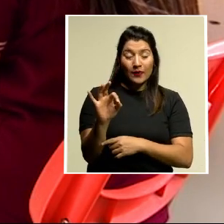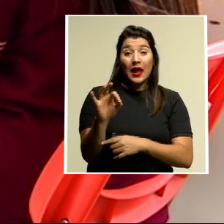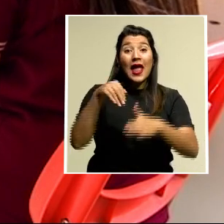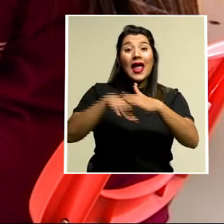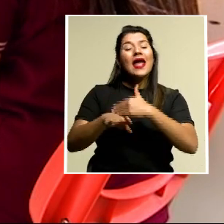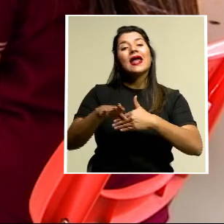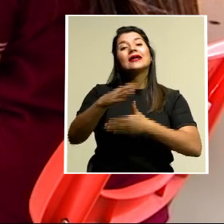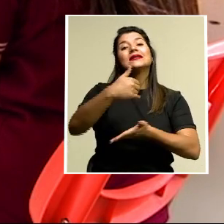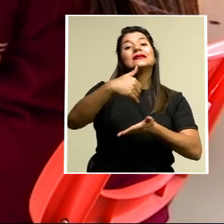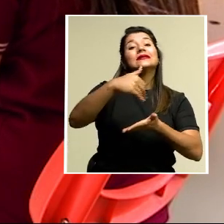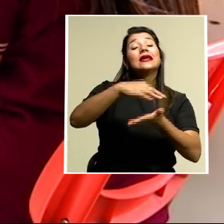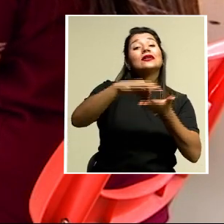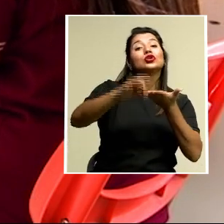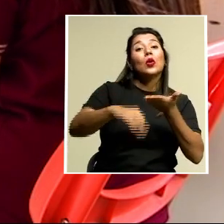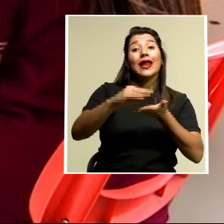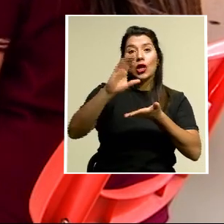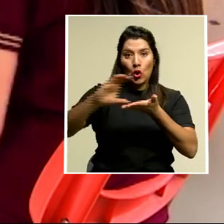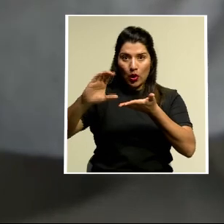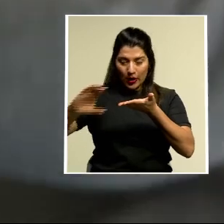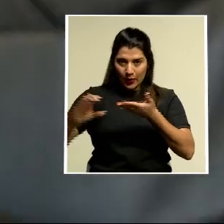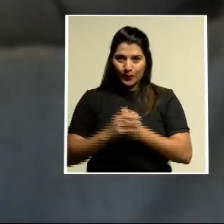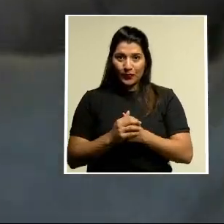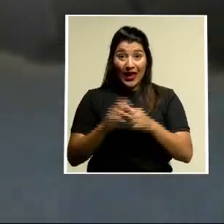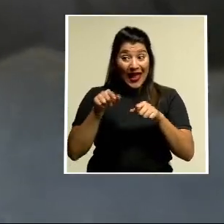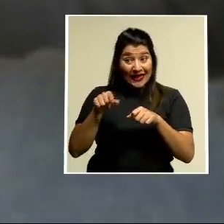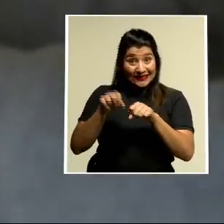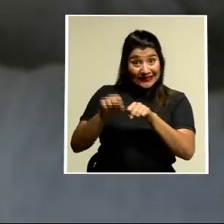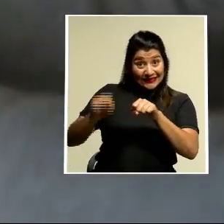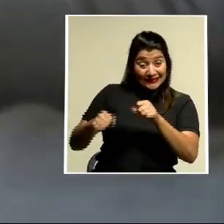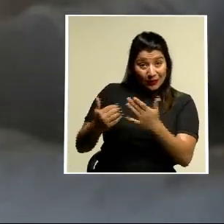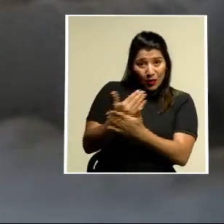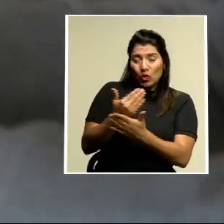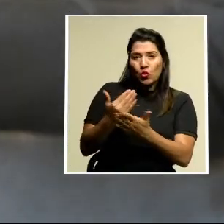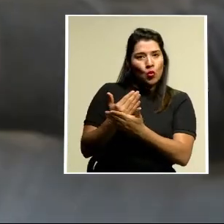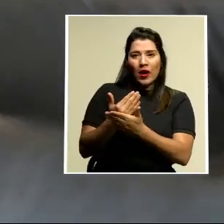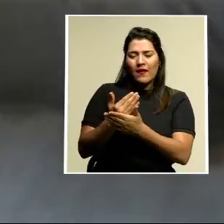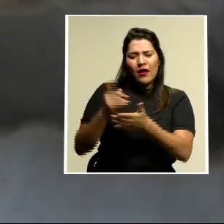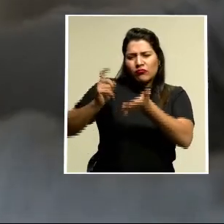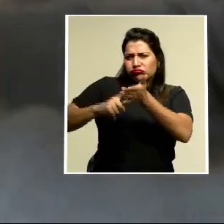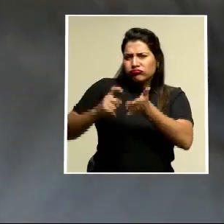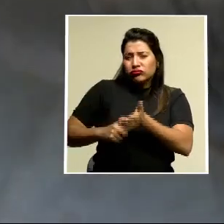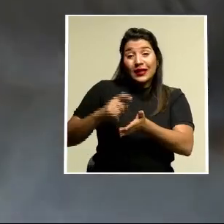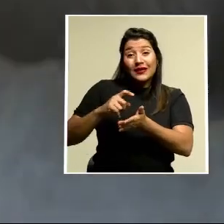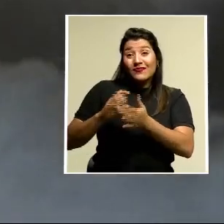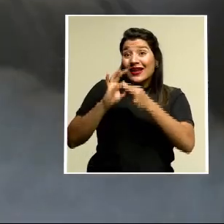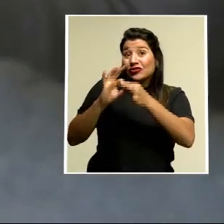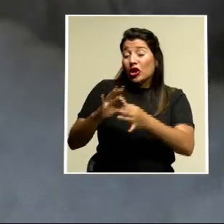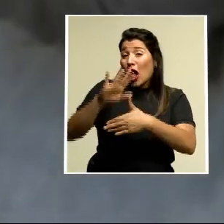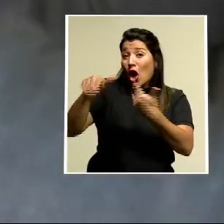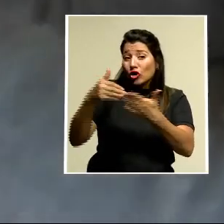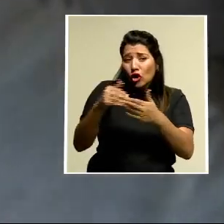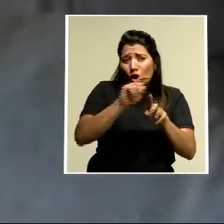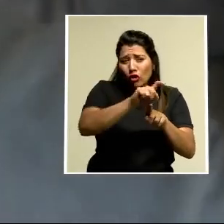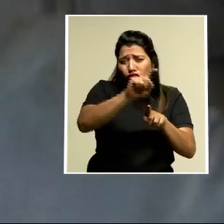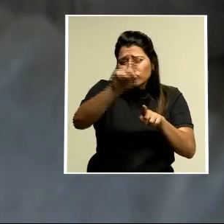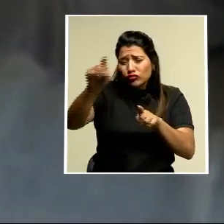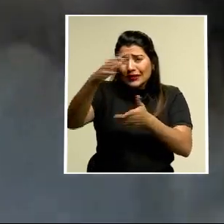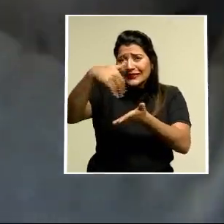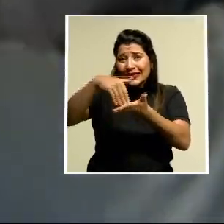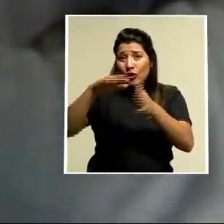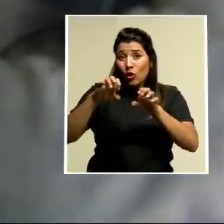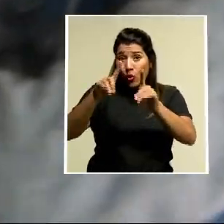centros educativos y su monitoreo. El sistema cubrirá todos los centros educativos públicos y privados autorizados del país, con